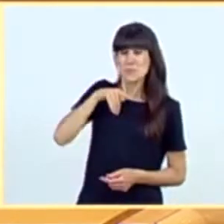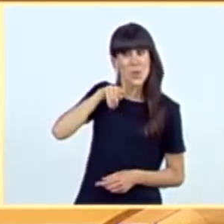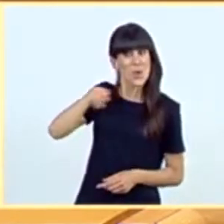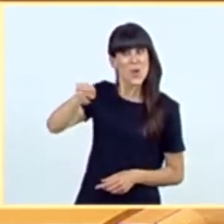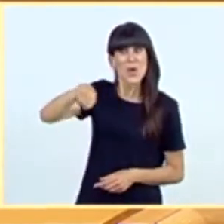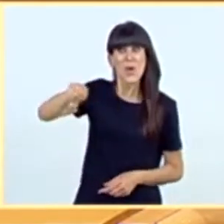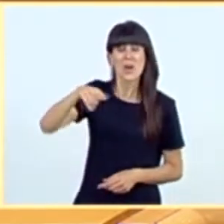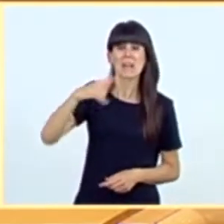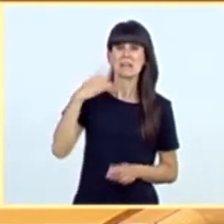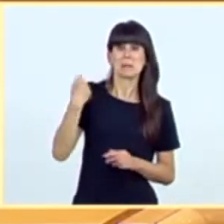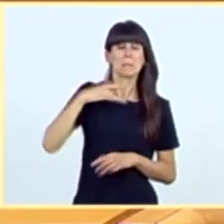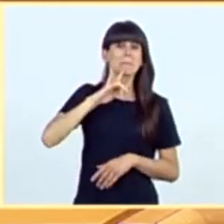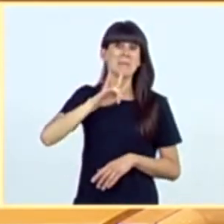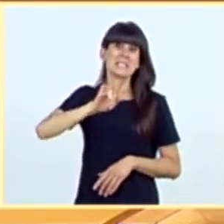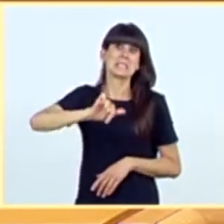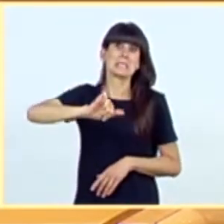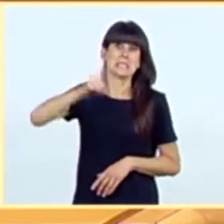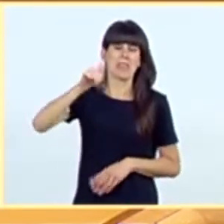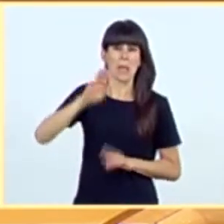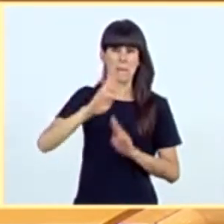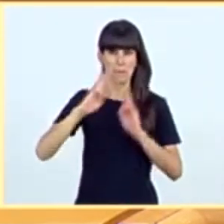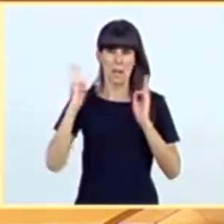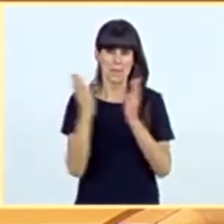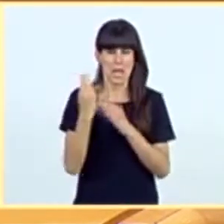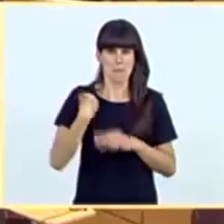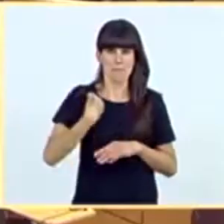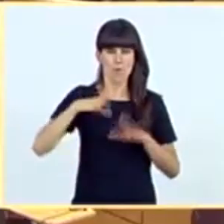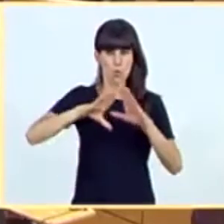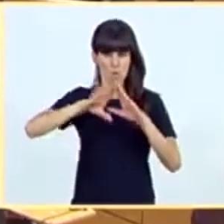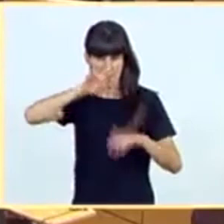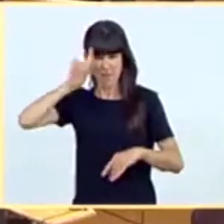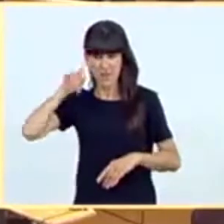ustedes en sede parlamentaria en la Comunidad de Madrid.